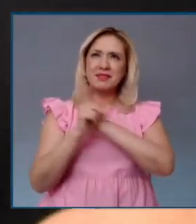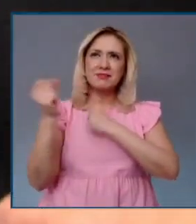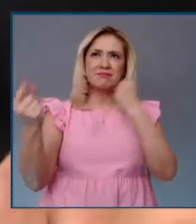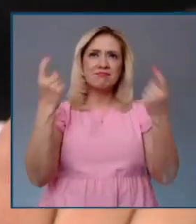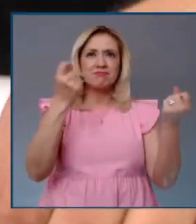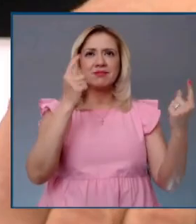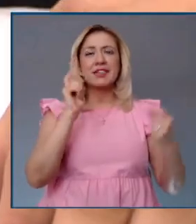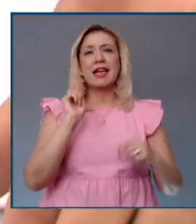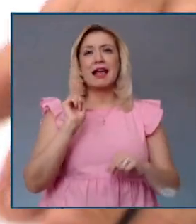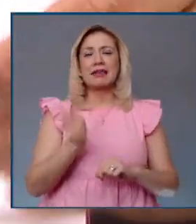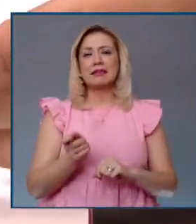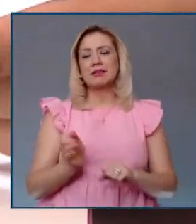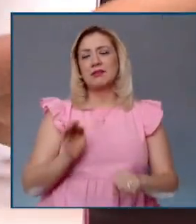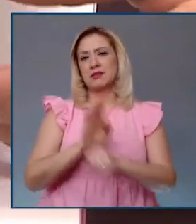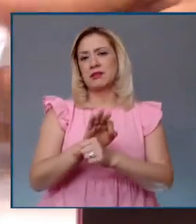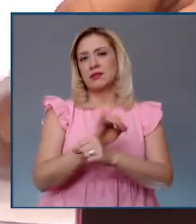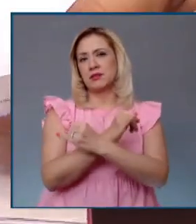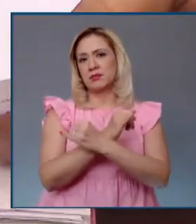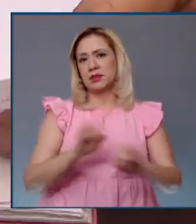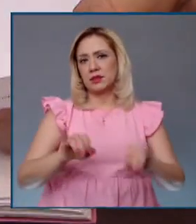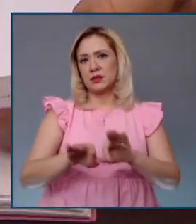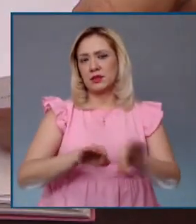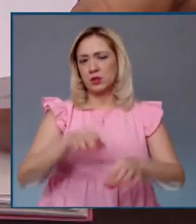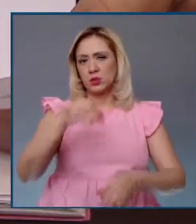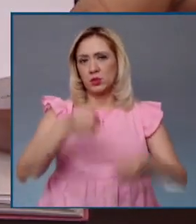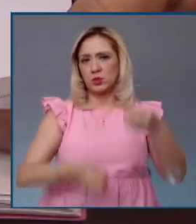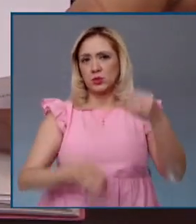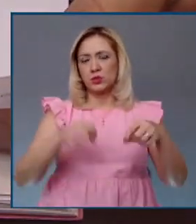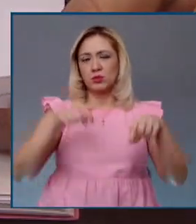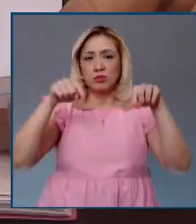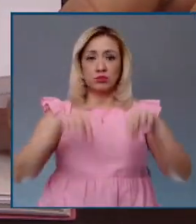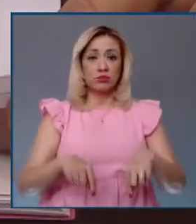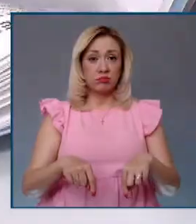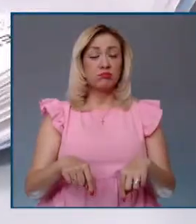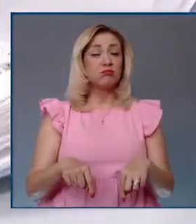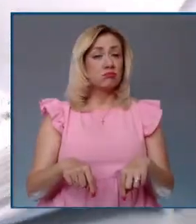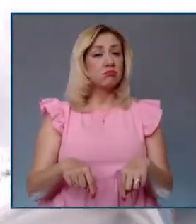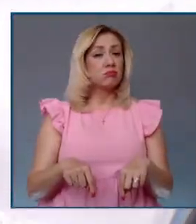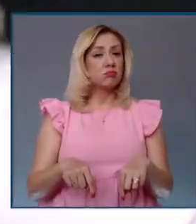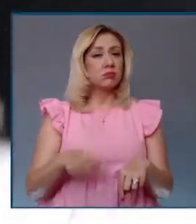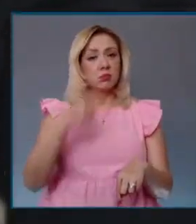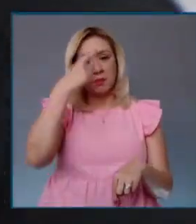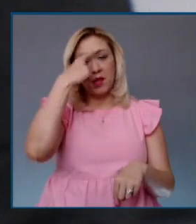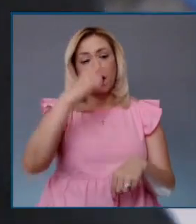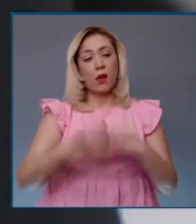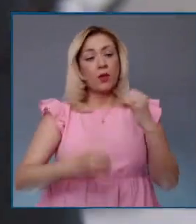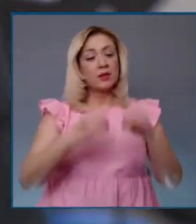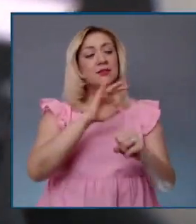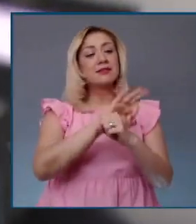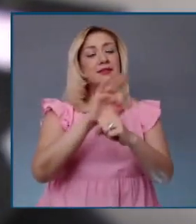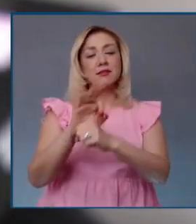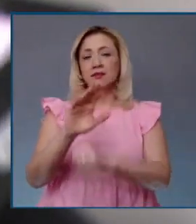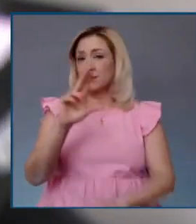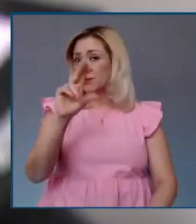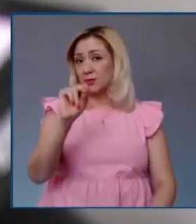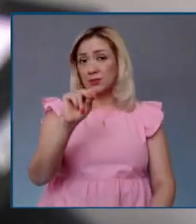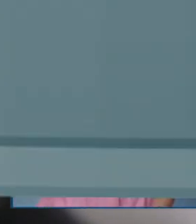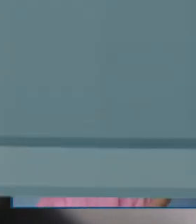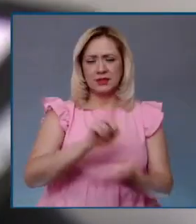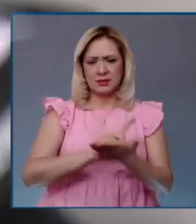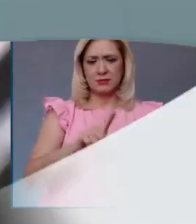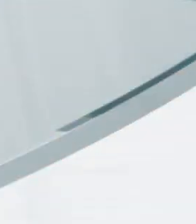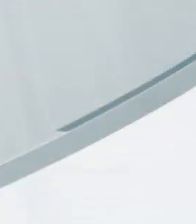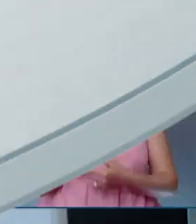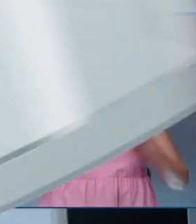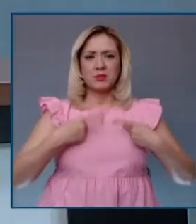Derecho. Recordó que la independencia judicial no es un privilegio de los jueces, sino un derecho fundamental de los ciudadanos.